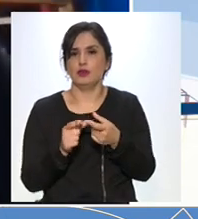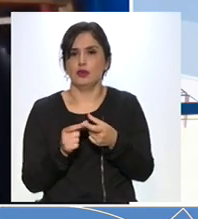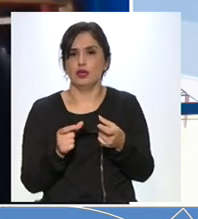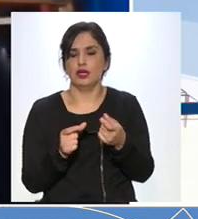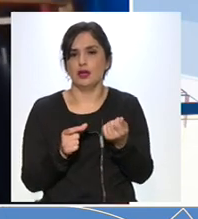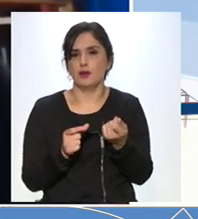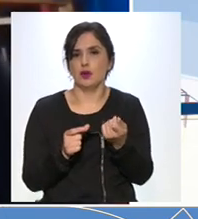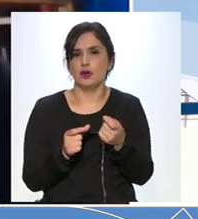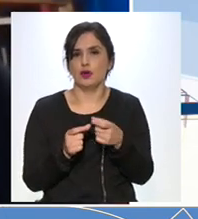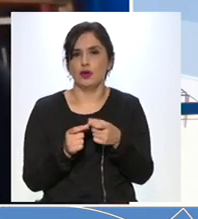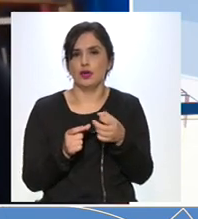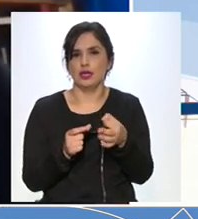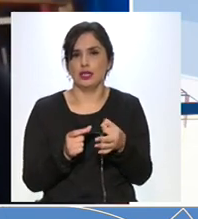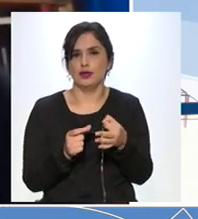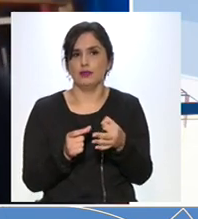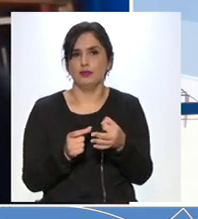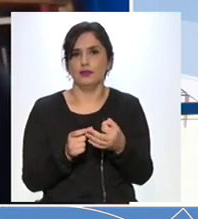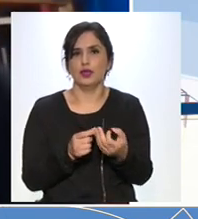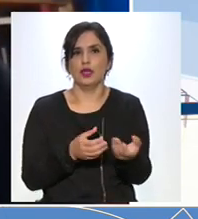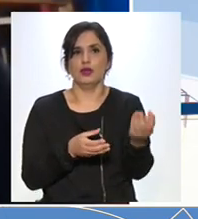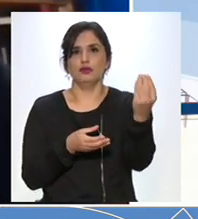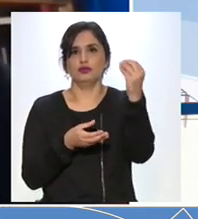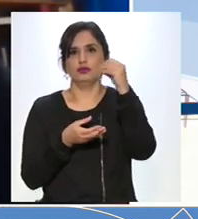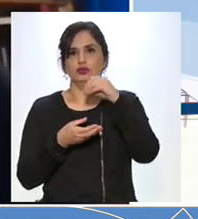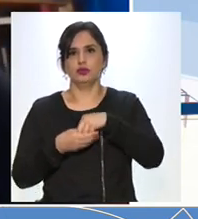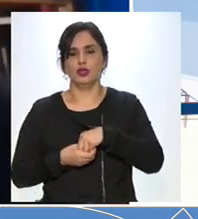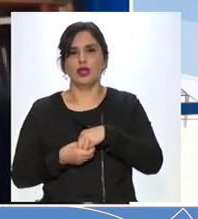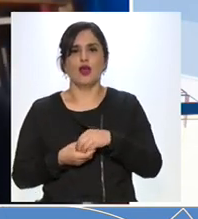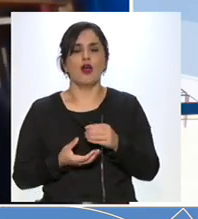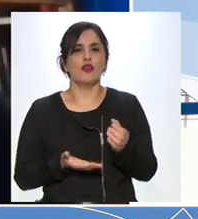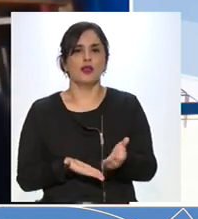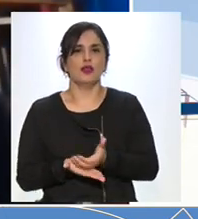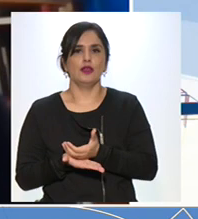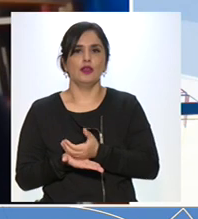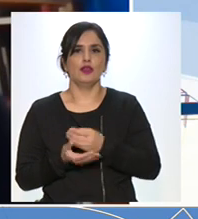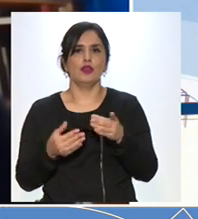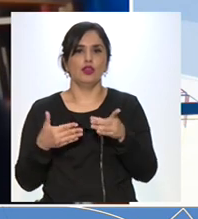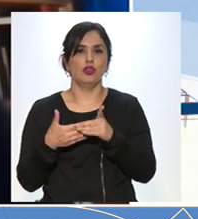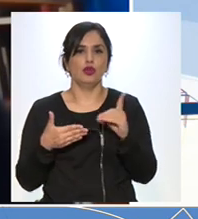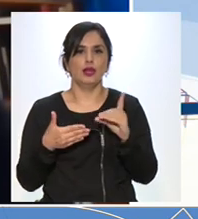la posible entrada de una masa de dólares producto de venta de activos en el extranjero, la AFP.